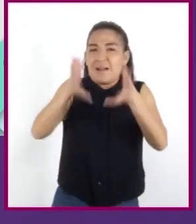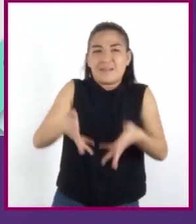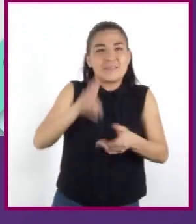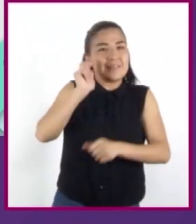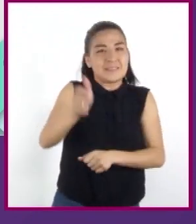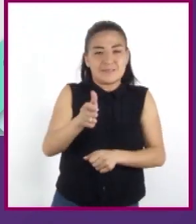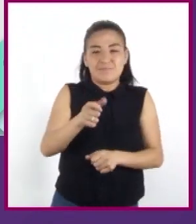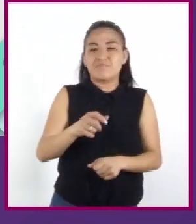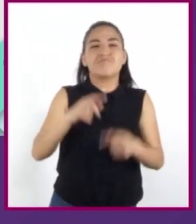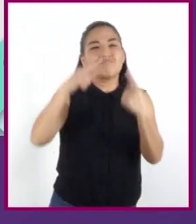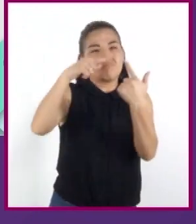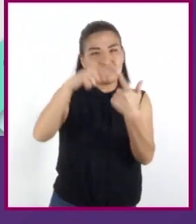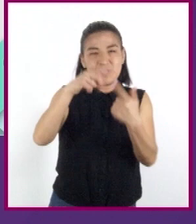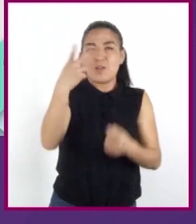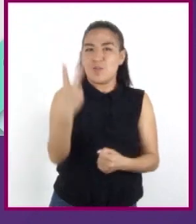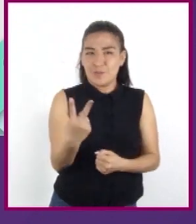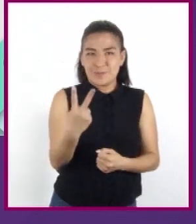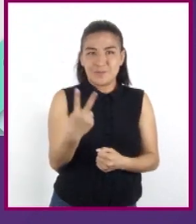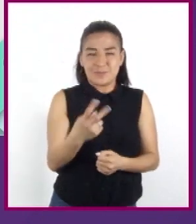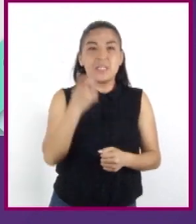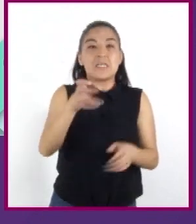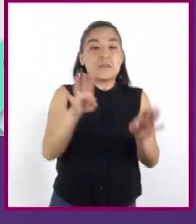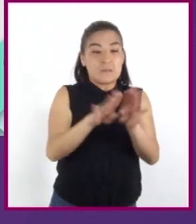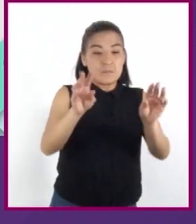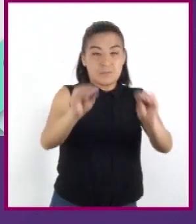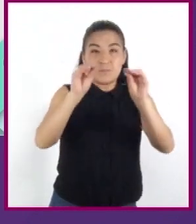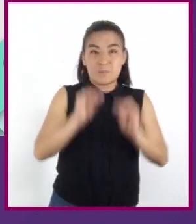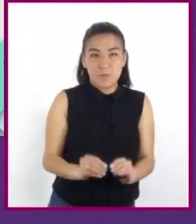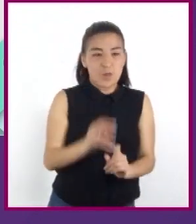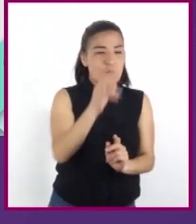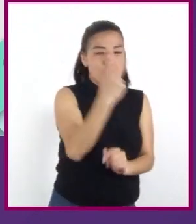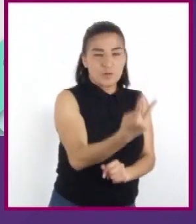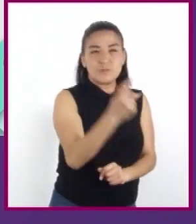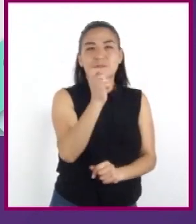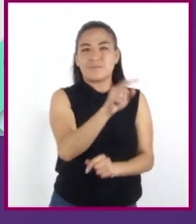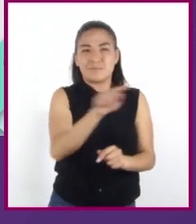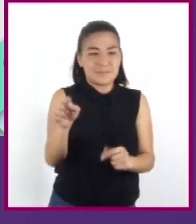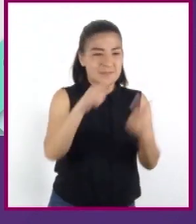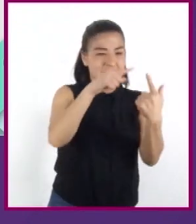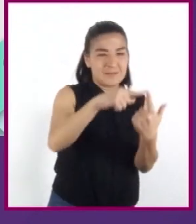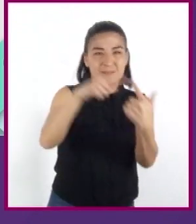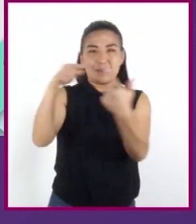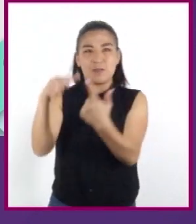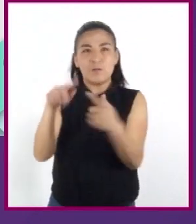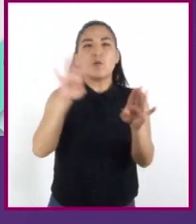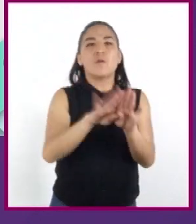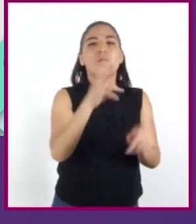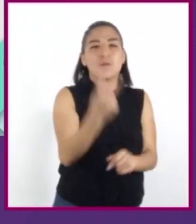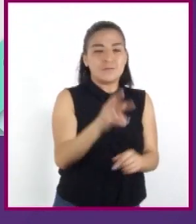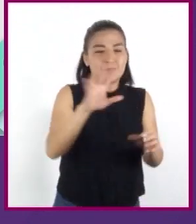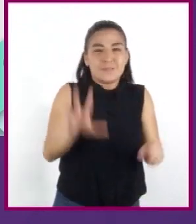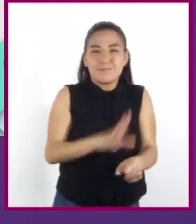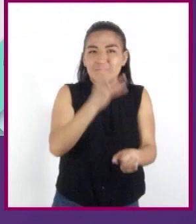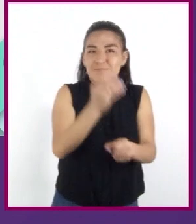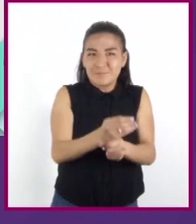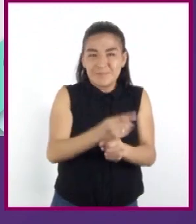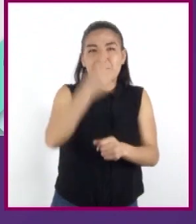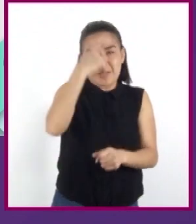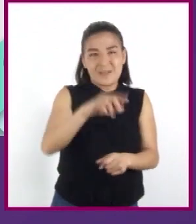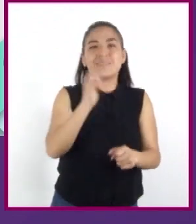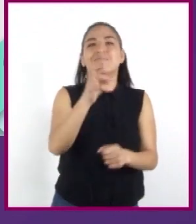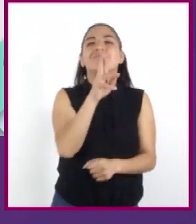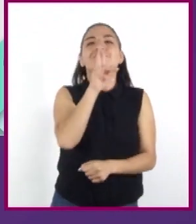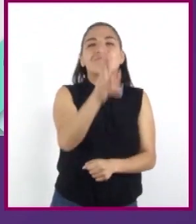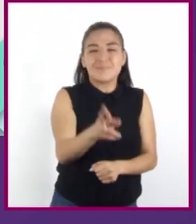la raíz de 2. En este punto, obtenemos las dos raíces o dos soluciones, que es la forma en la que también se le puede llamar al